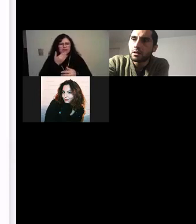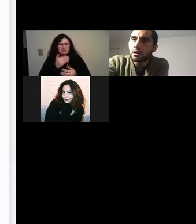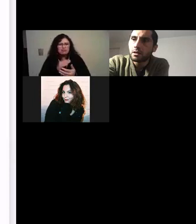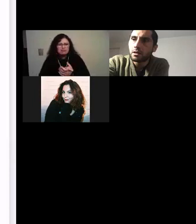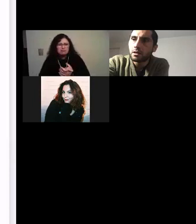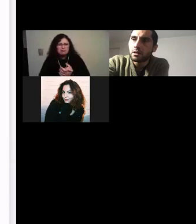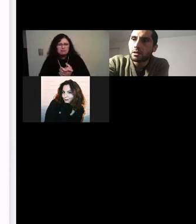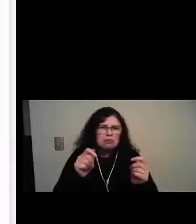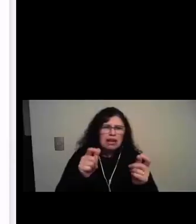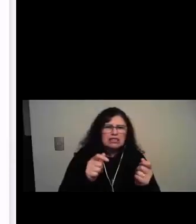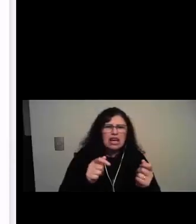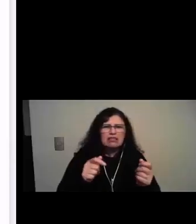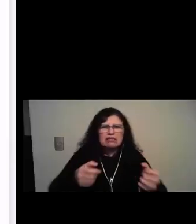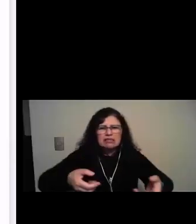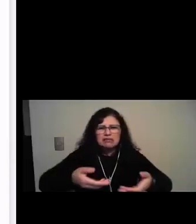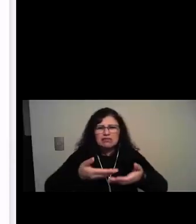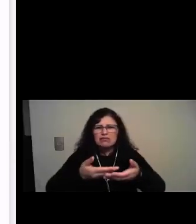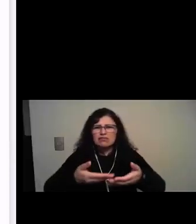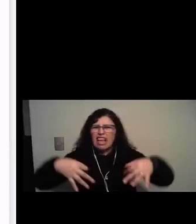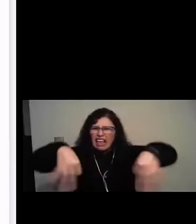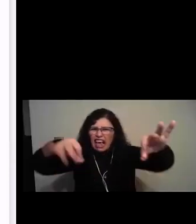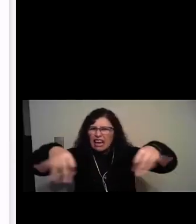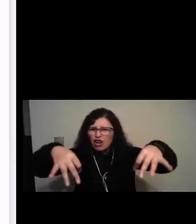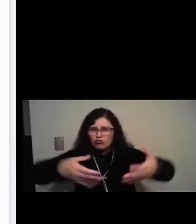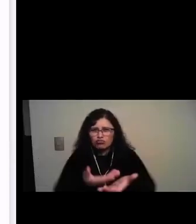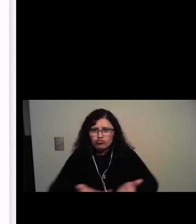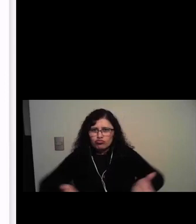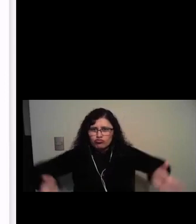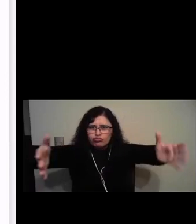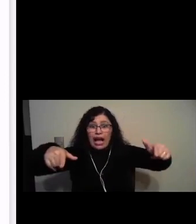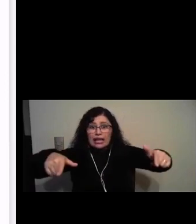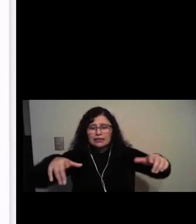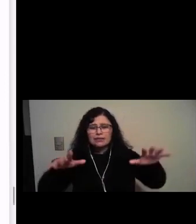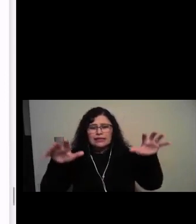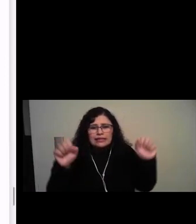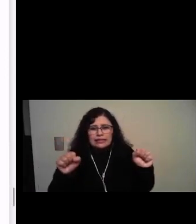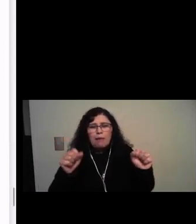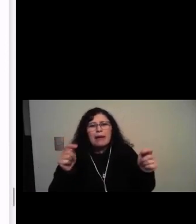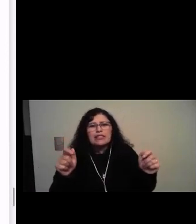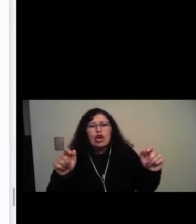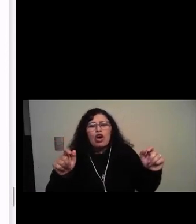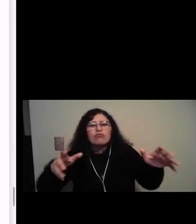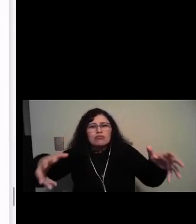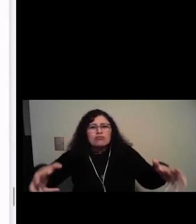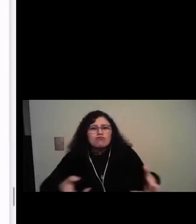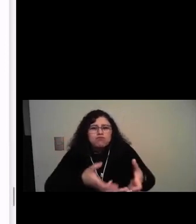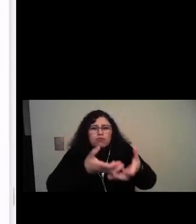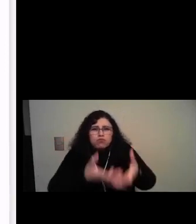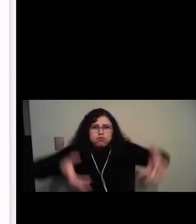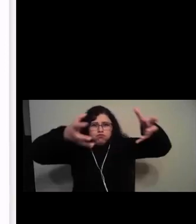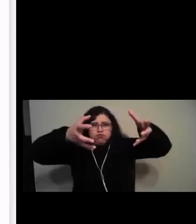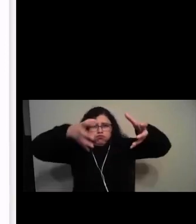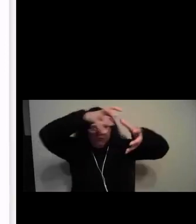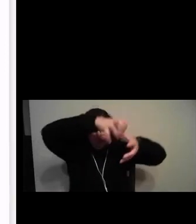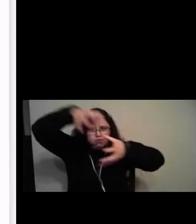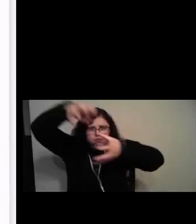una lona ya grande y después se toma de algunas partes y el paciente queda como colgadito y después se baja al mismo sillón. Y de esa manera